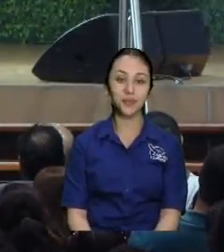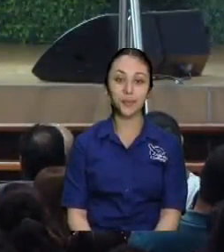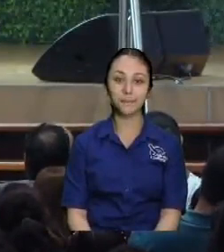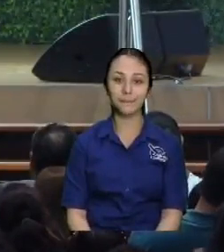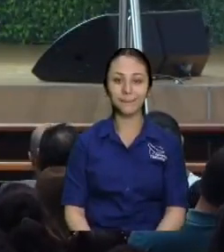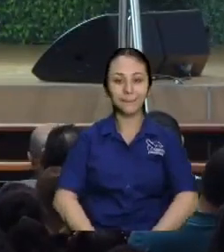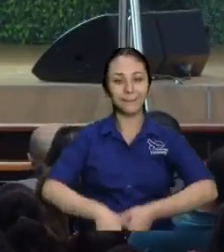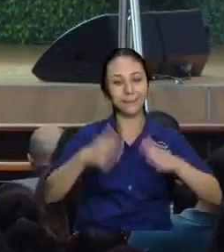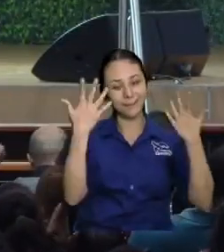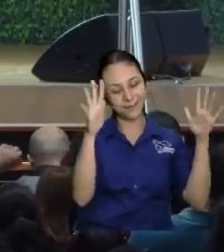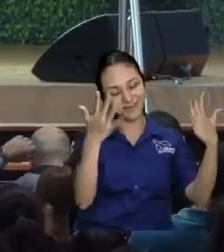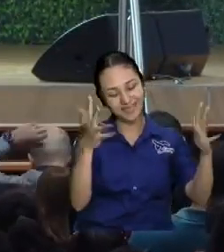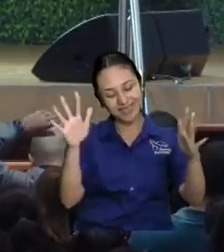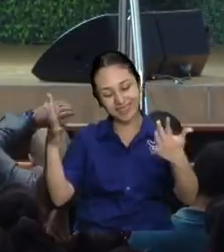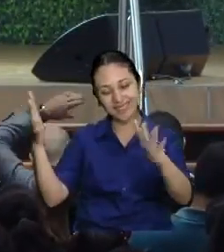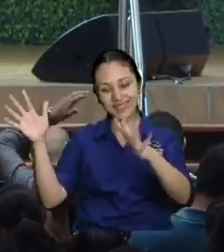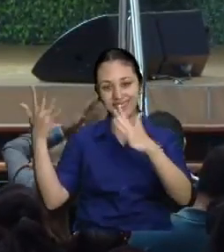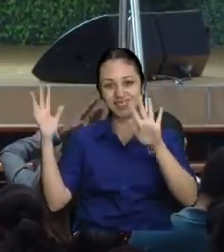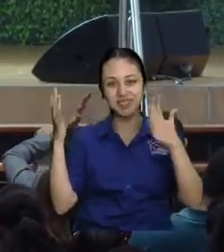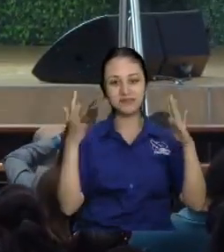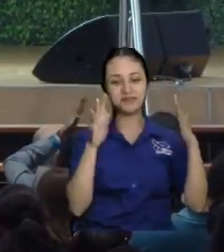Denle un aplauso al Rey bendito.